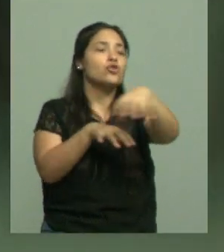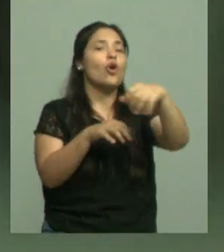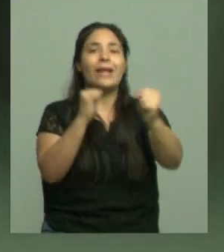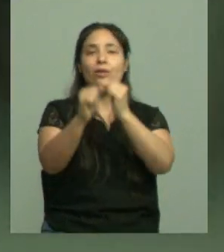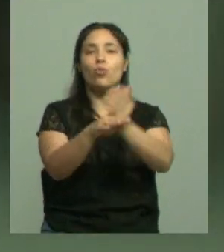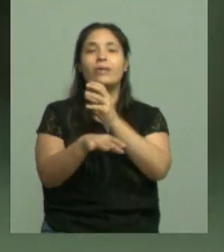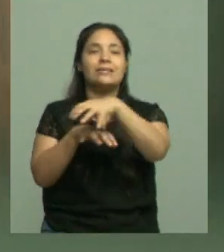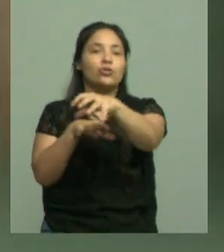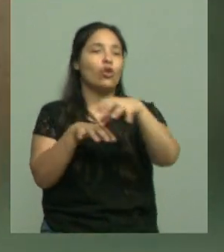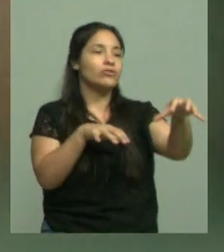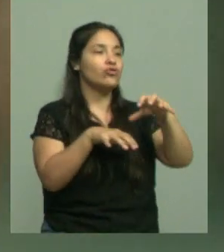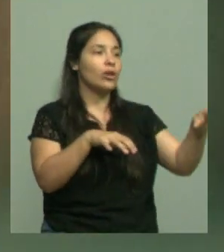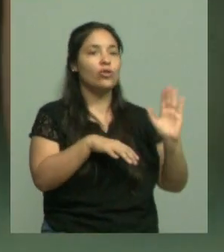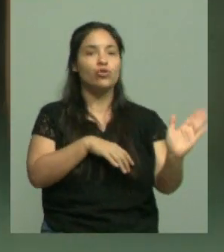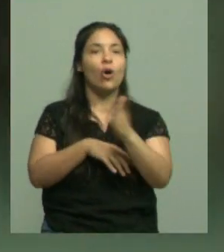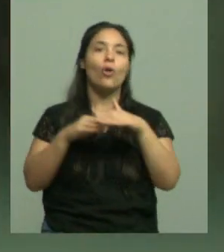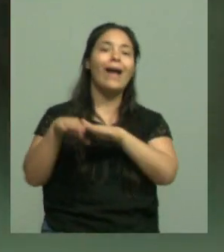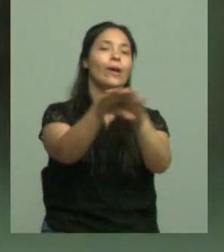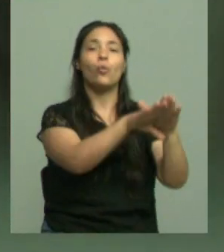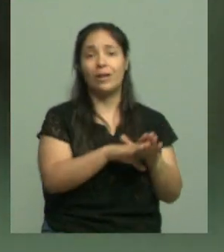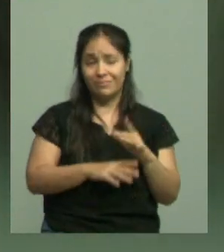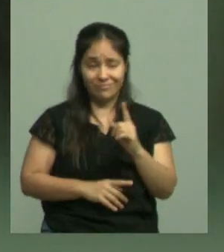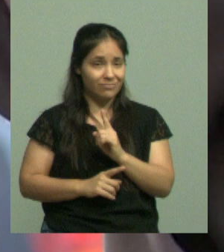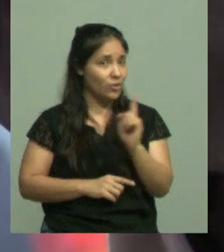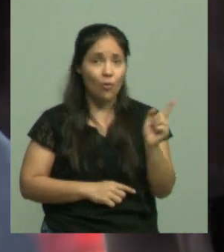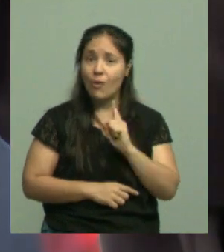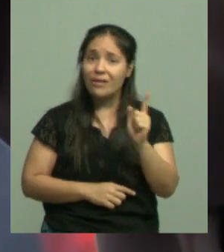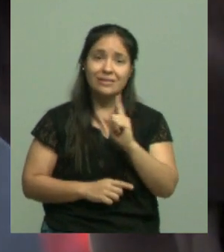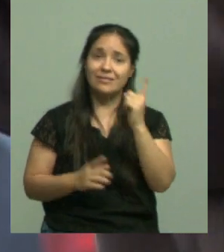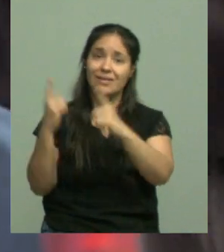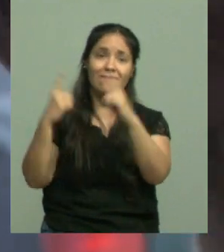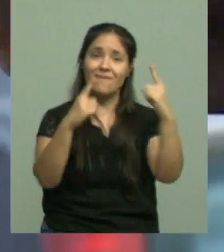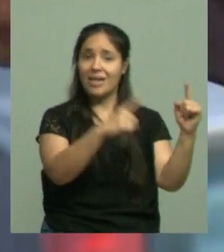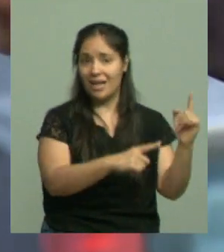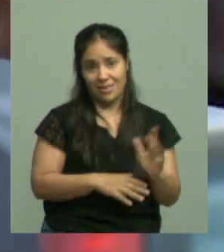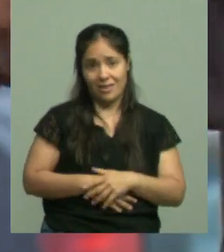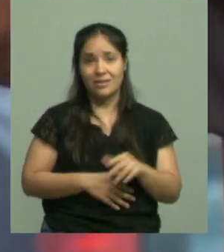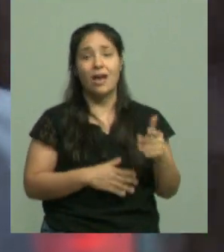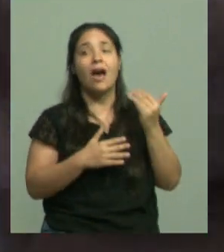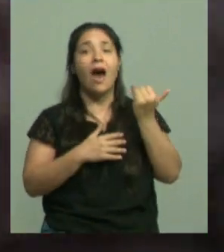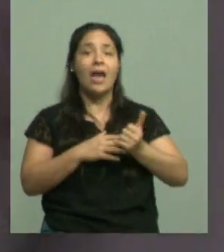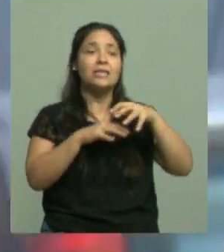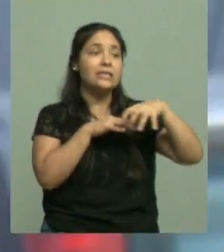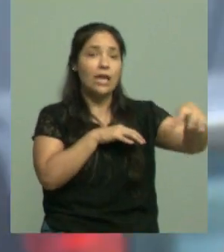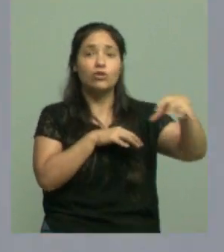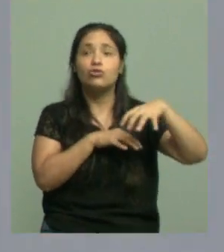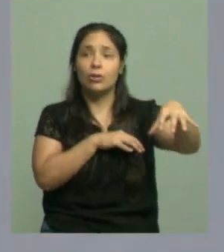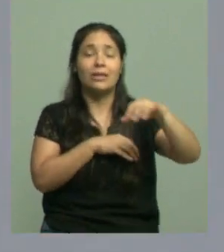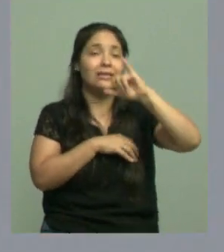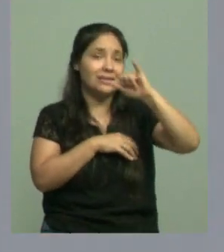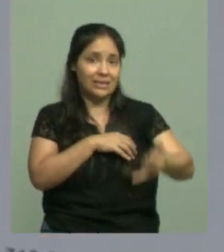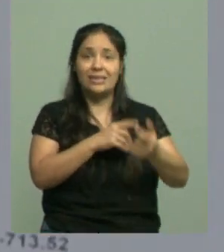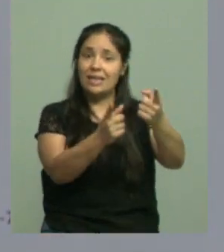mismas concentraciones y por lo tanto, y lo dice la bibliografía económica más básica, hay sectores donde es necesario